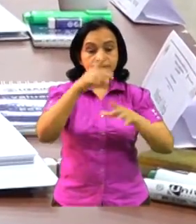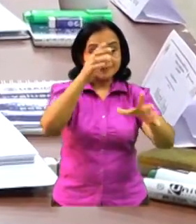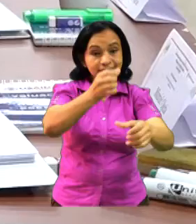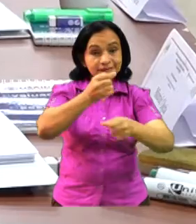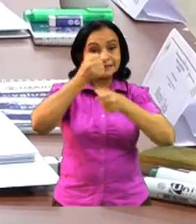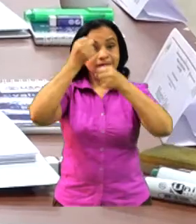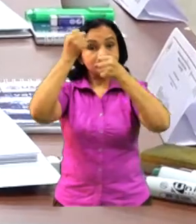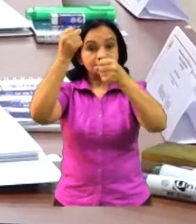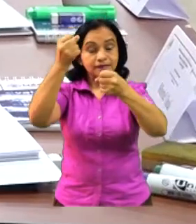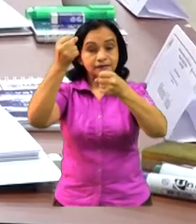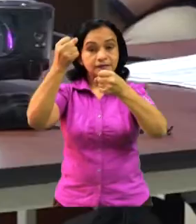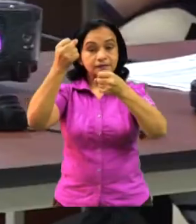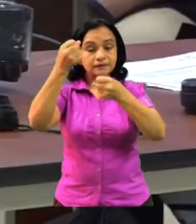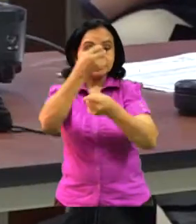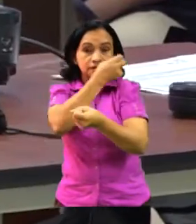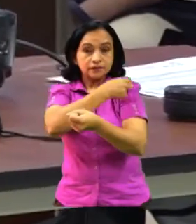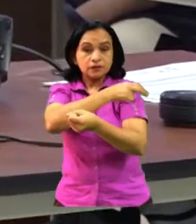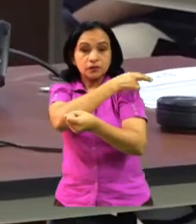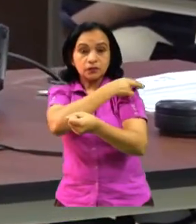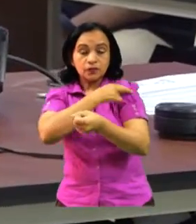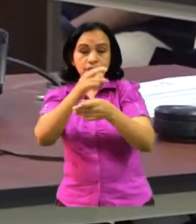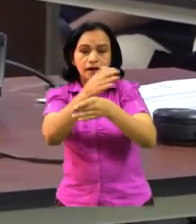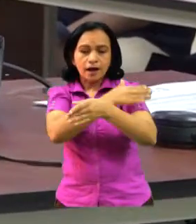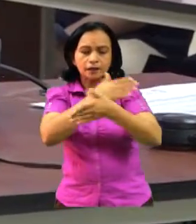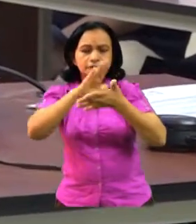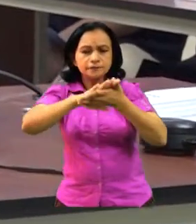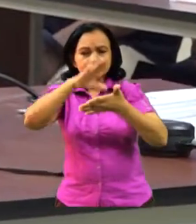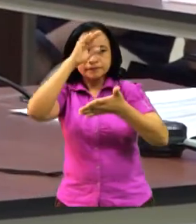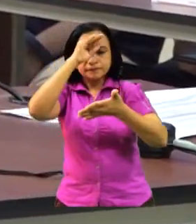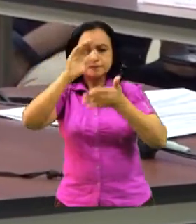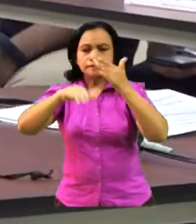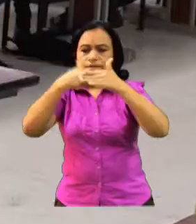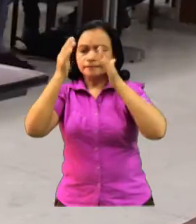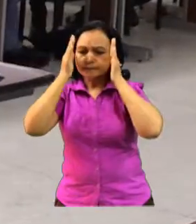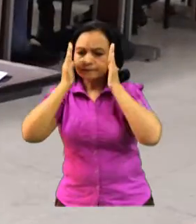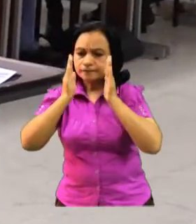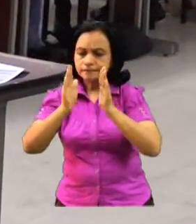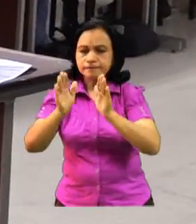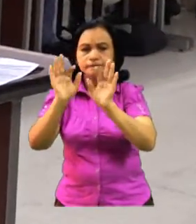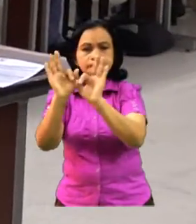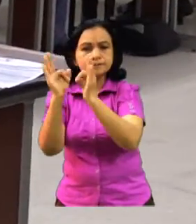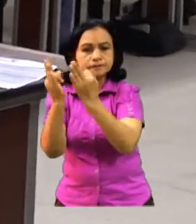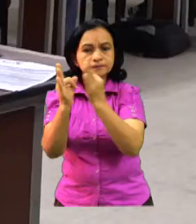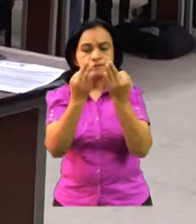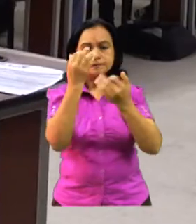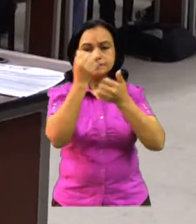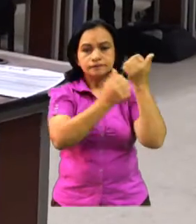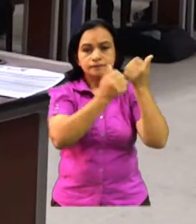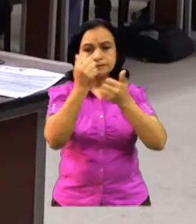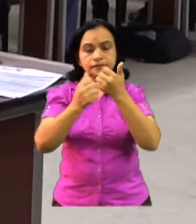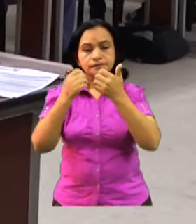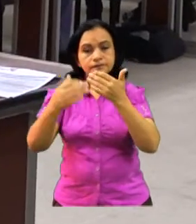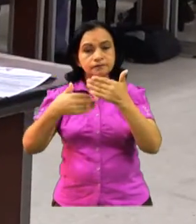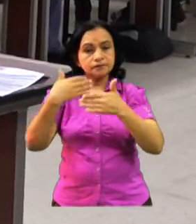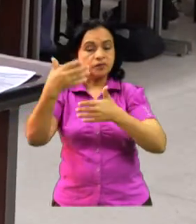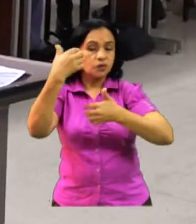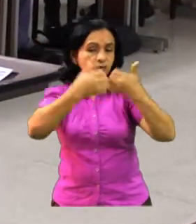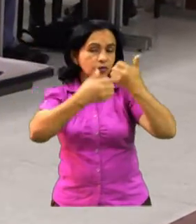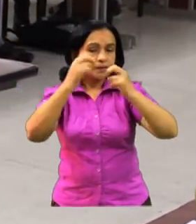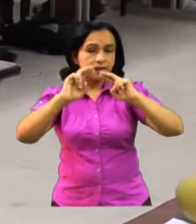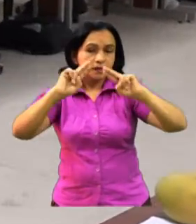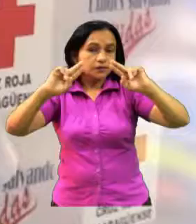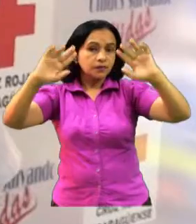es fundamental el conocimiento y la preparación previa para brindar atención de calidad y eficaz a las familias que resultaran afectadas posterior a un